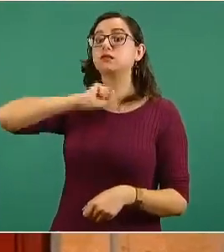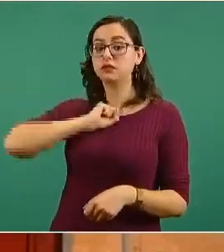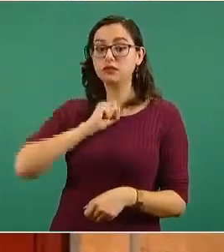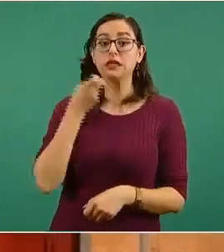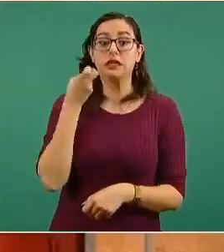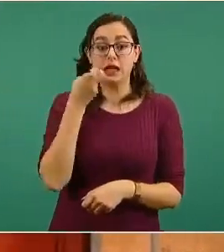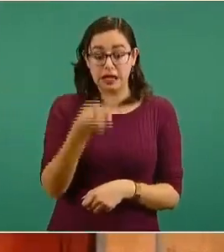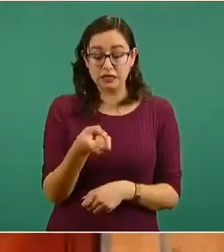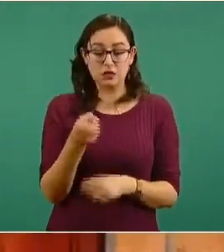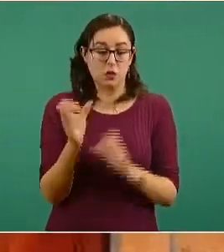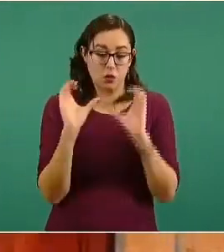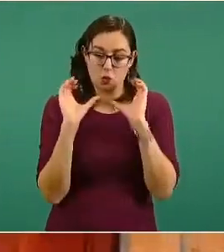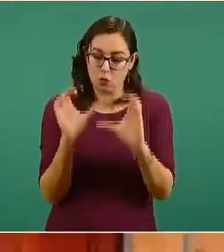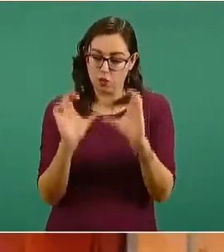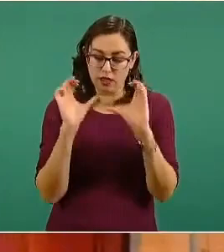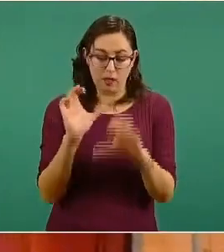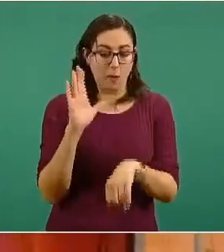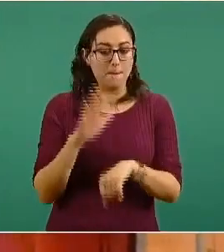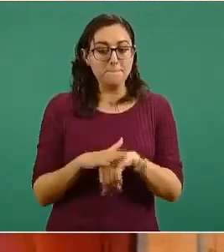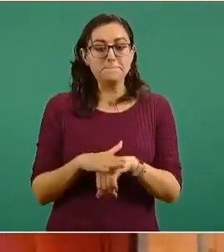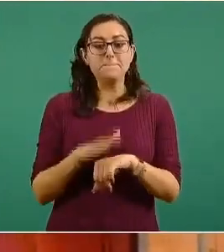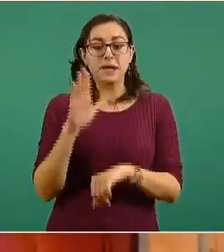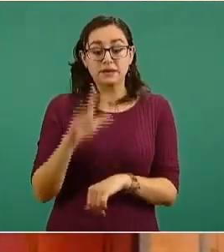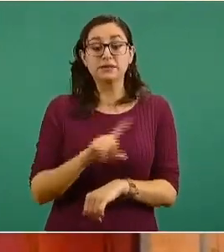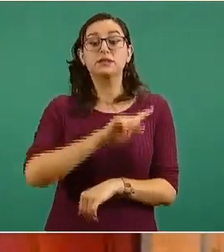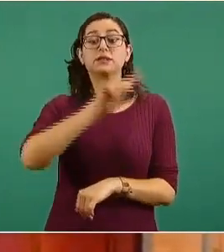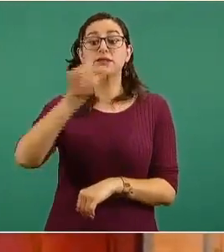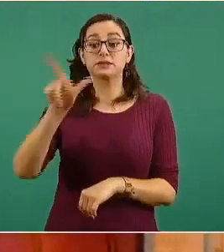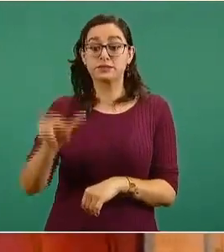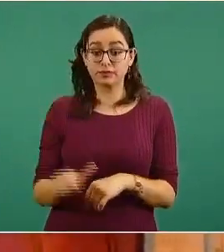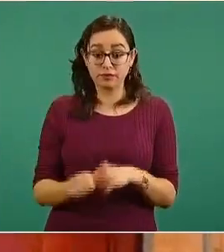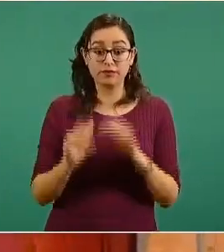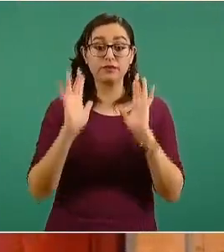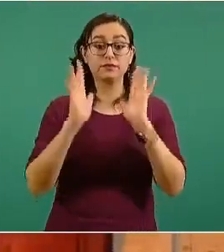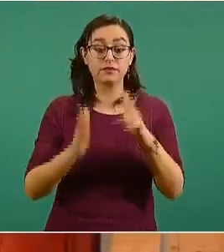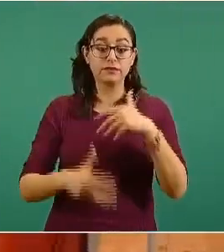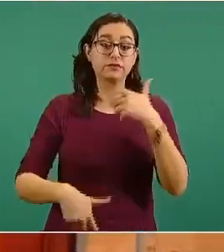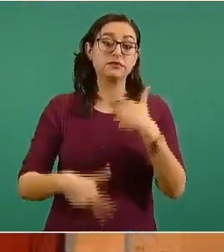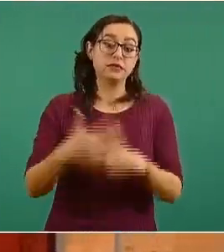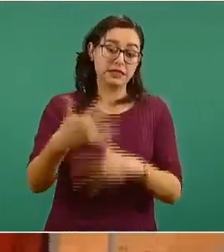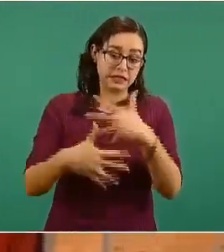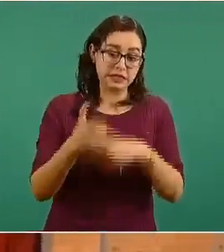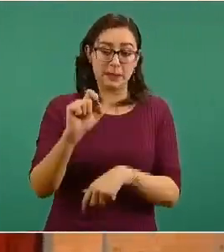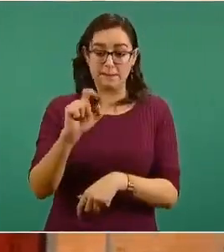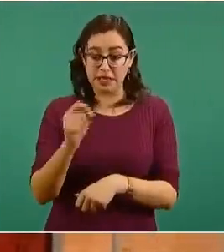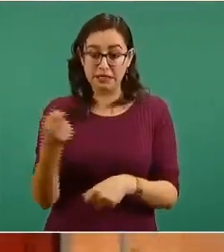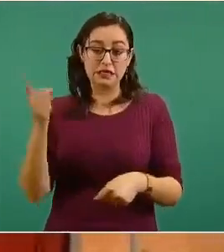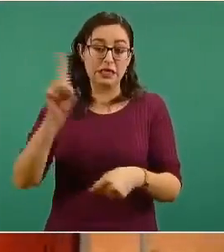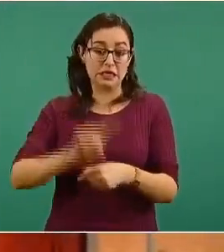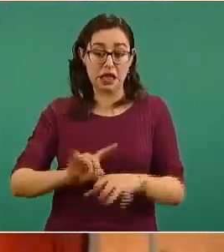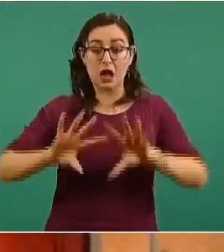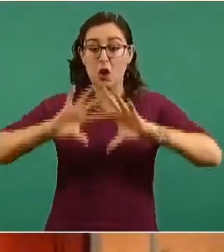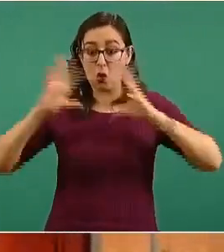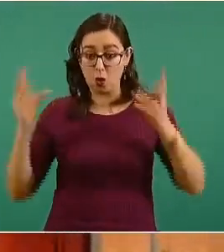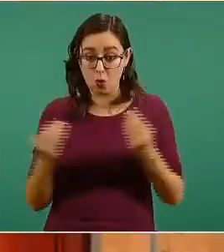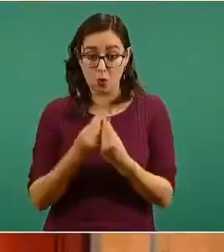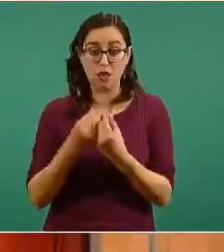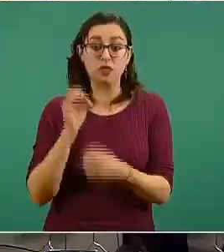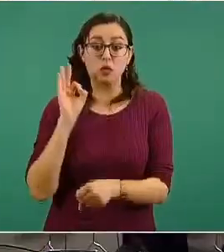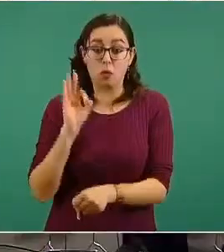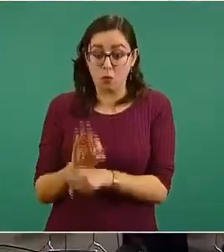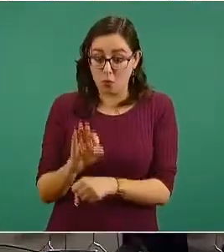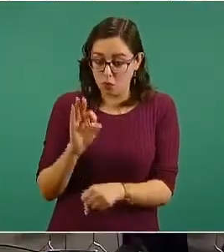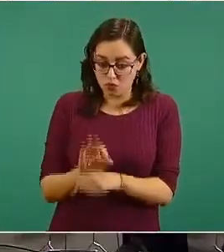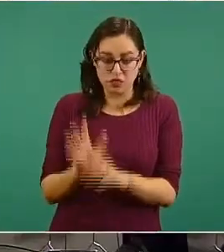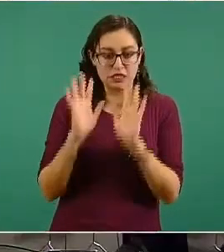COVID-19. Y de todos modos, una vez que alcancen la máxima protección que confiere la vacuna, será conveniente en el campo